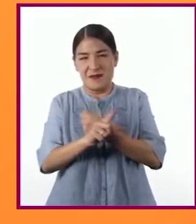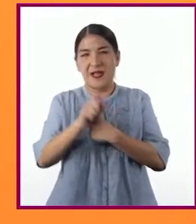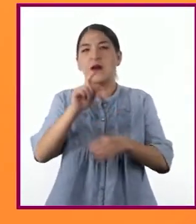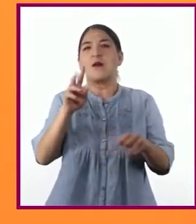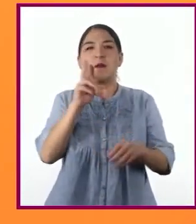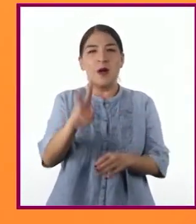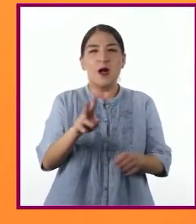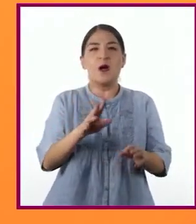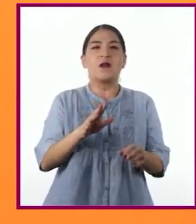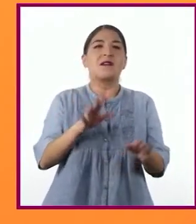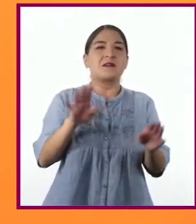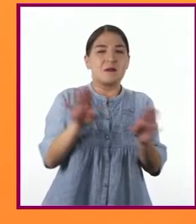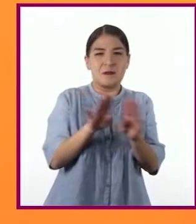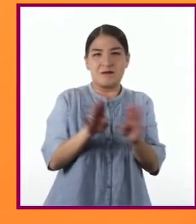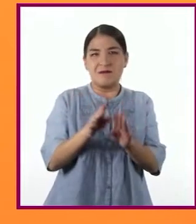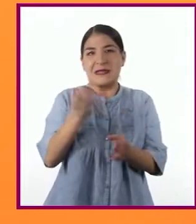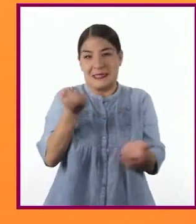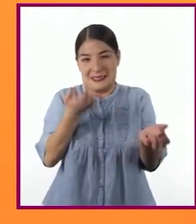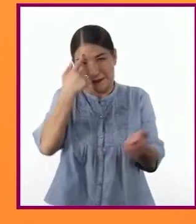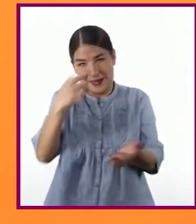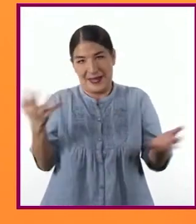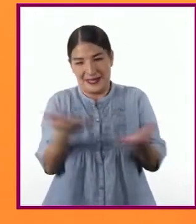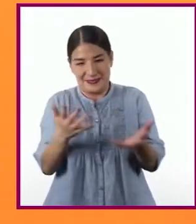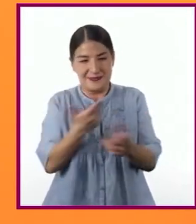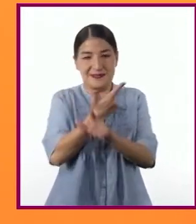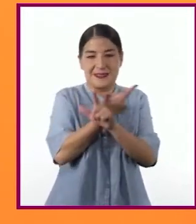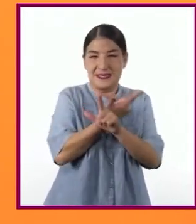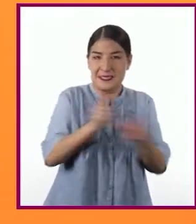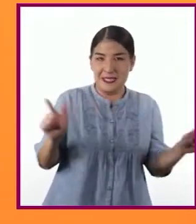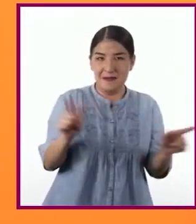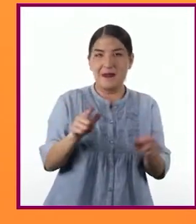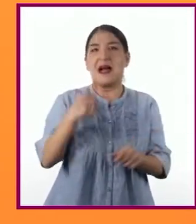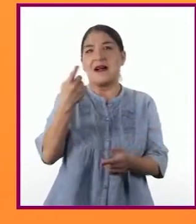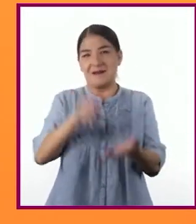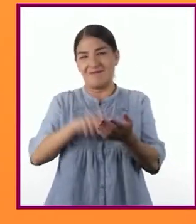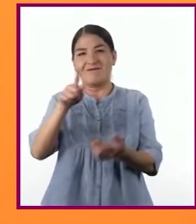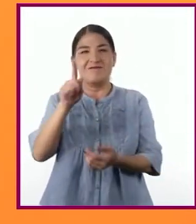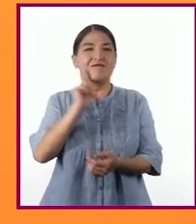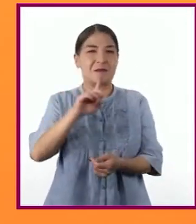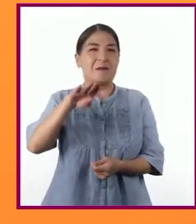las libertades identificaron en la escuela a la que asiste Mara?